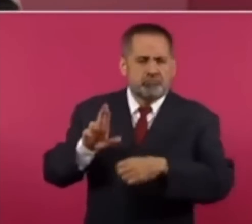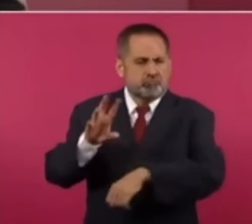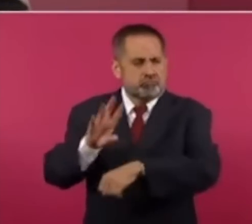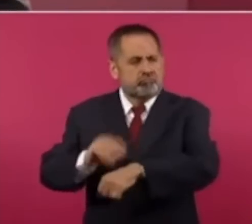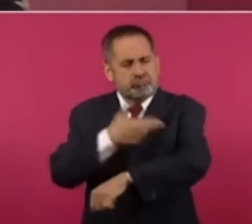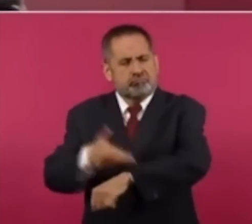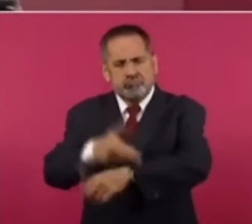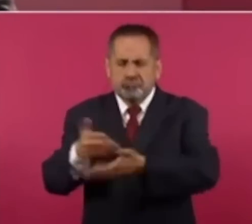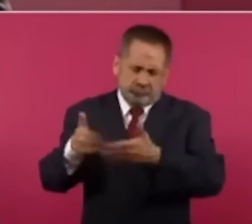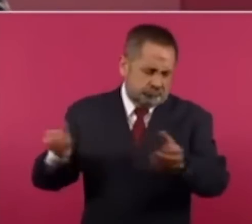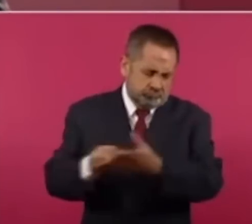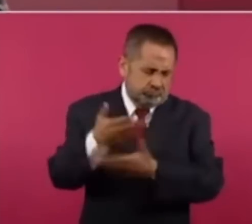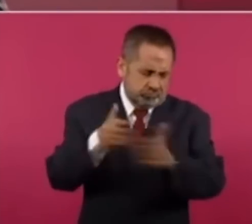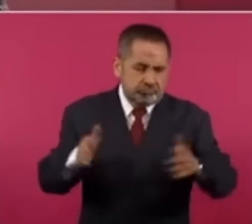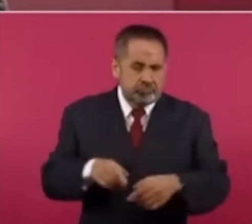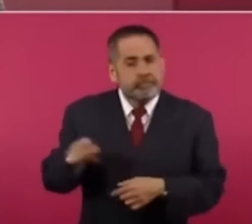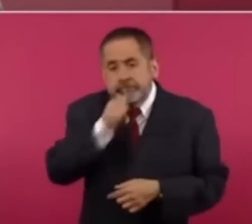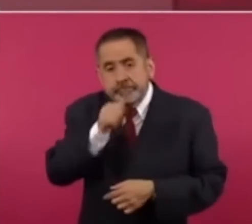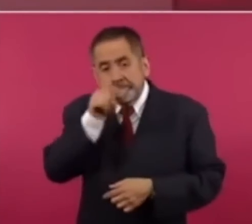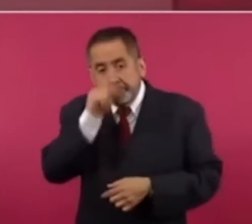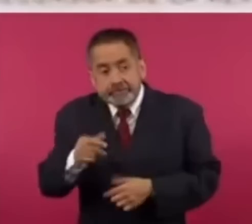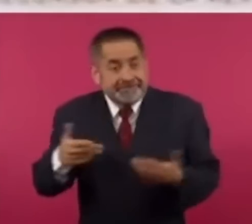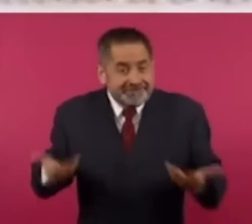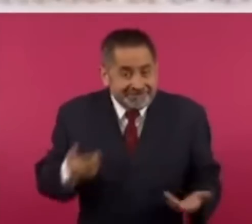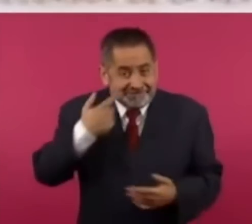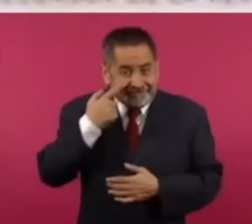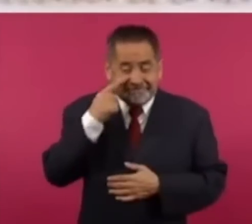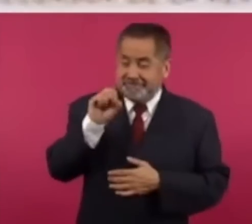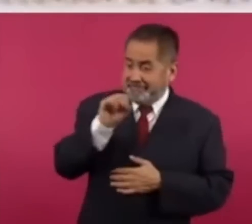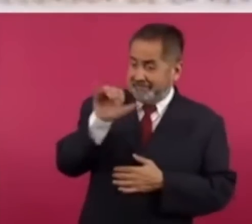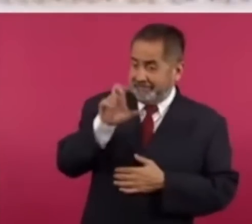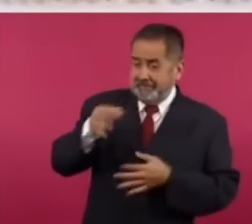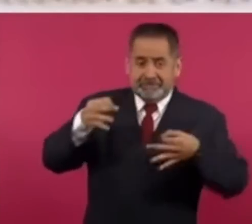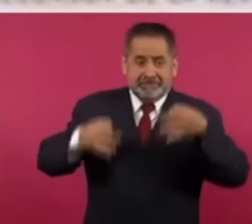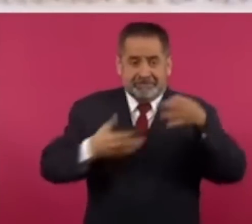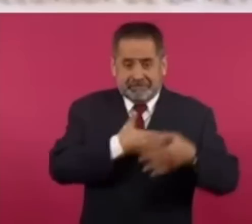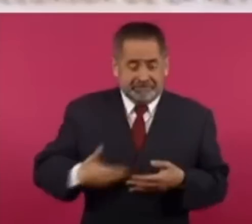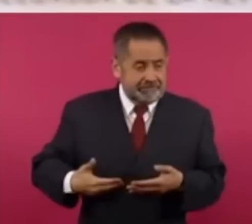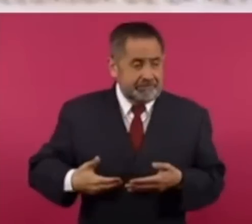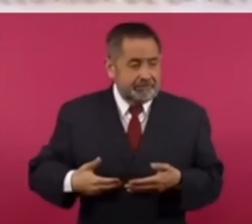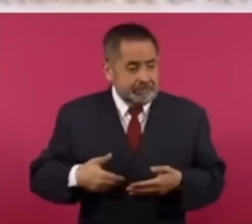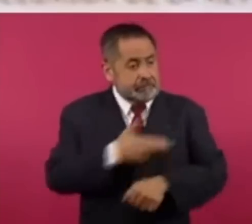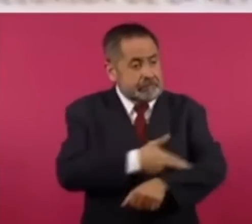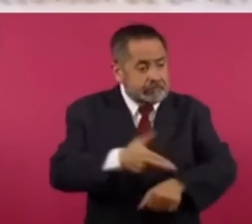salido. Estamos hablando del presidente de la Corte. A mí me pasa.